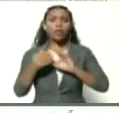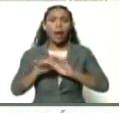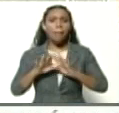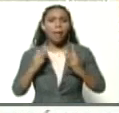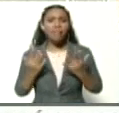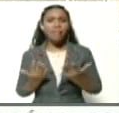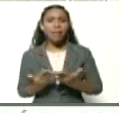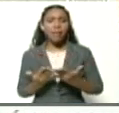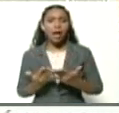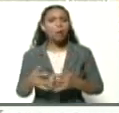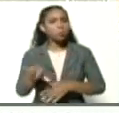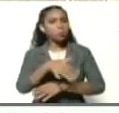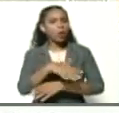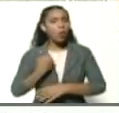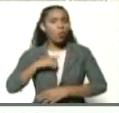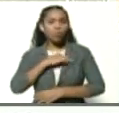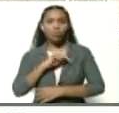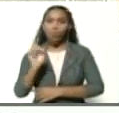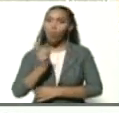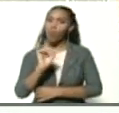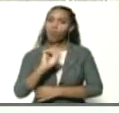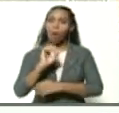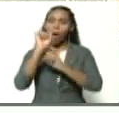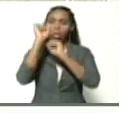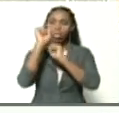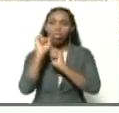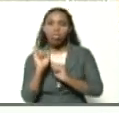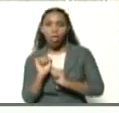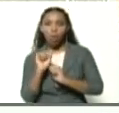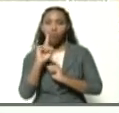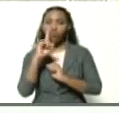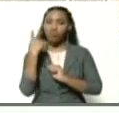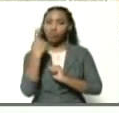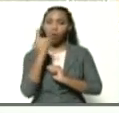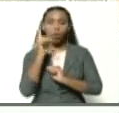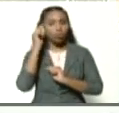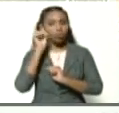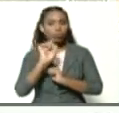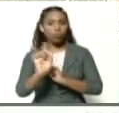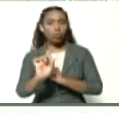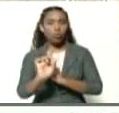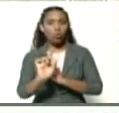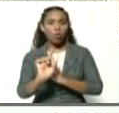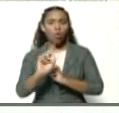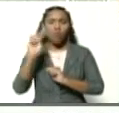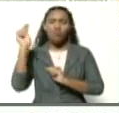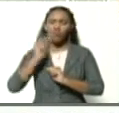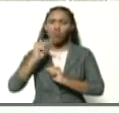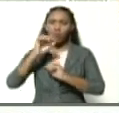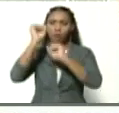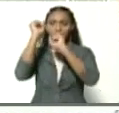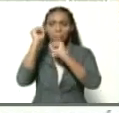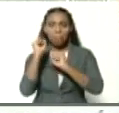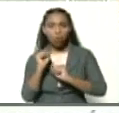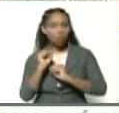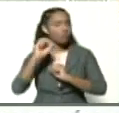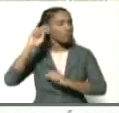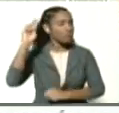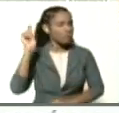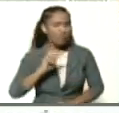donde nosotros no bajamos la guardia un solo día. Nunca bajamos la guardia,